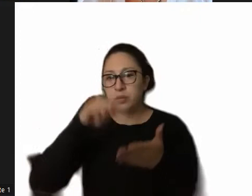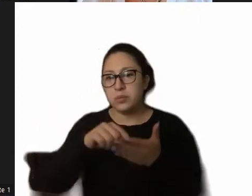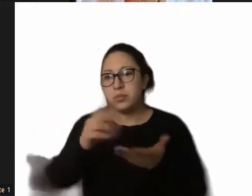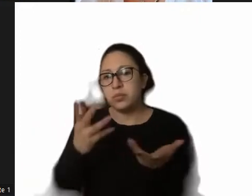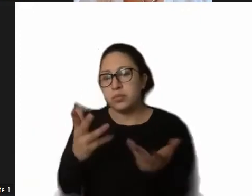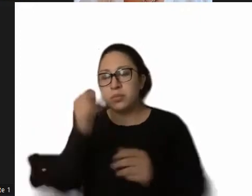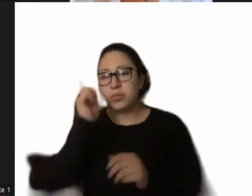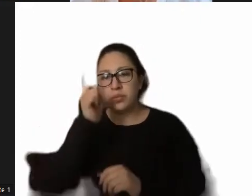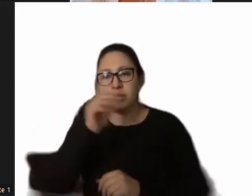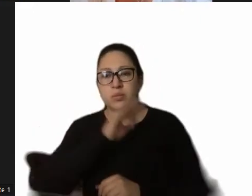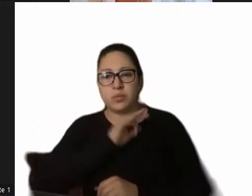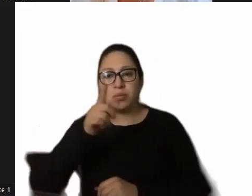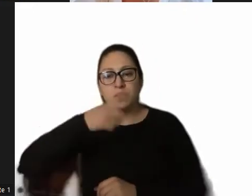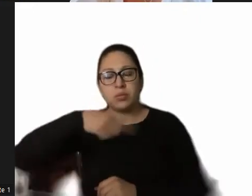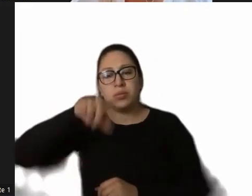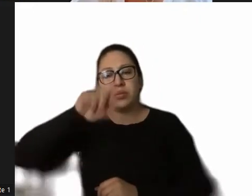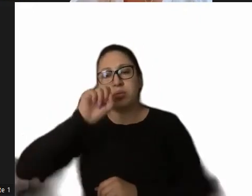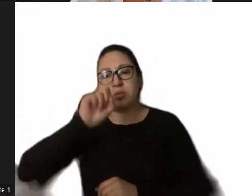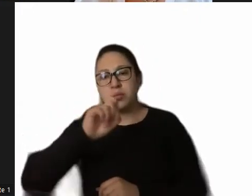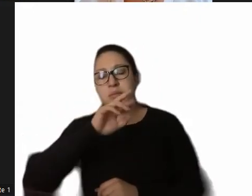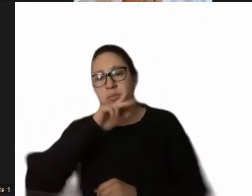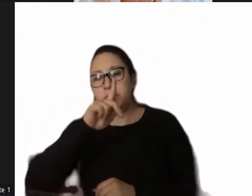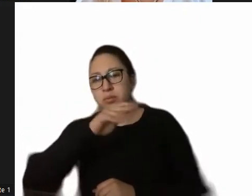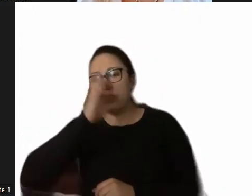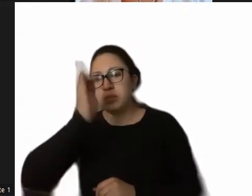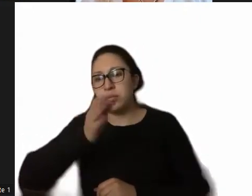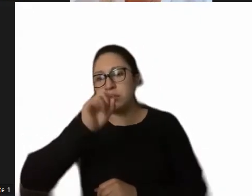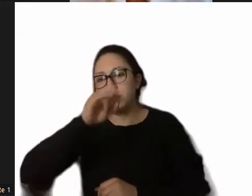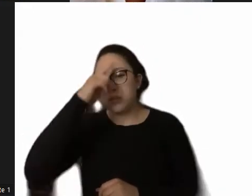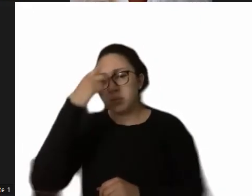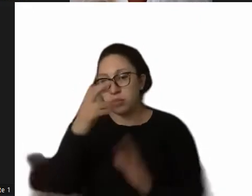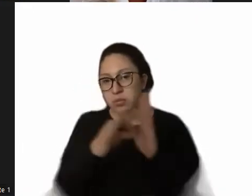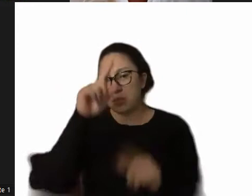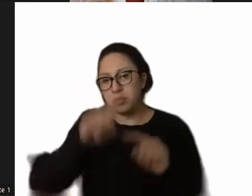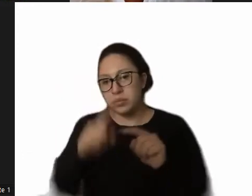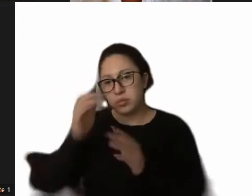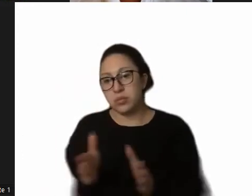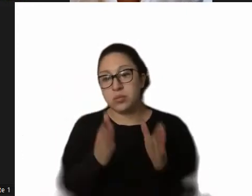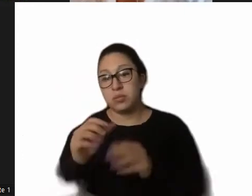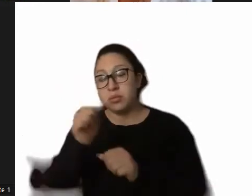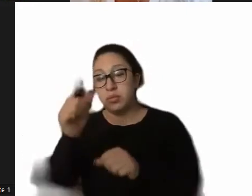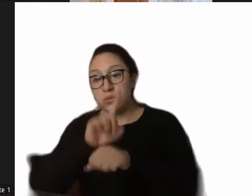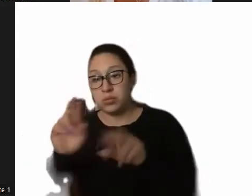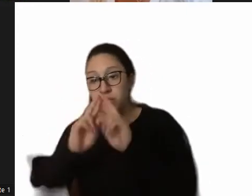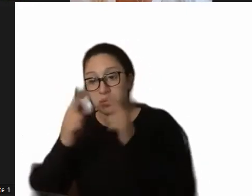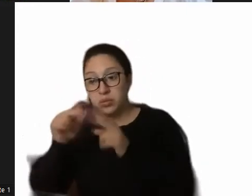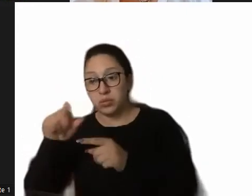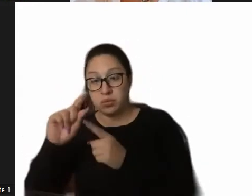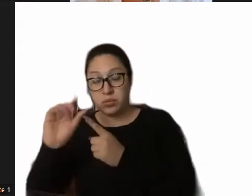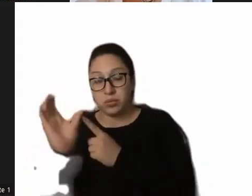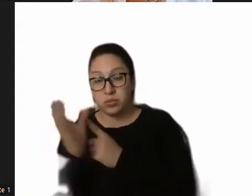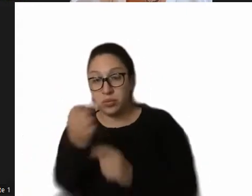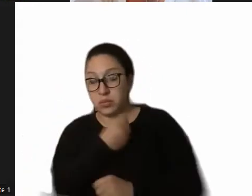sería válido que se pudiera retirar y presentar con estas correcciones sin